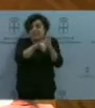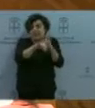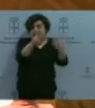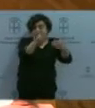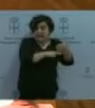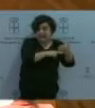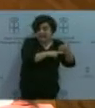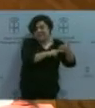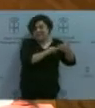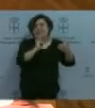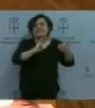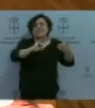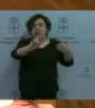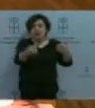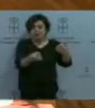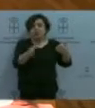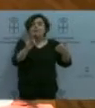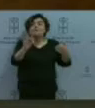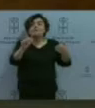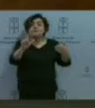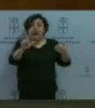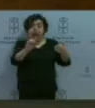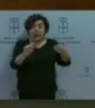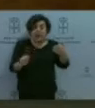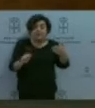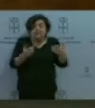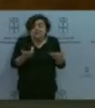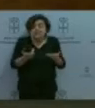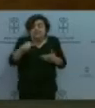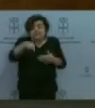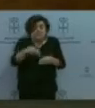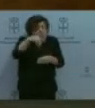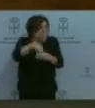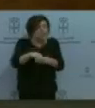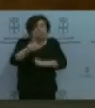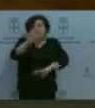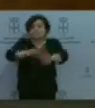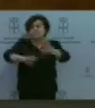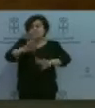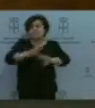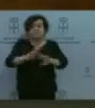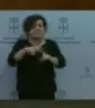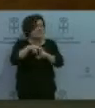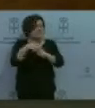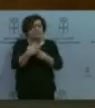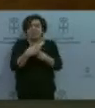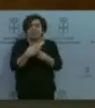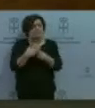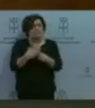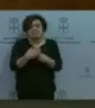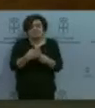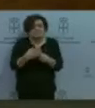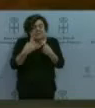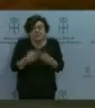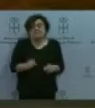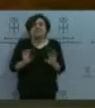como estamos en este embrollo y como estamos ante estas situaciones, creo que lo importante es que las reformas del reglamento sean como